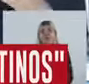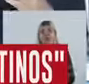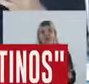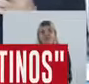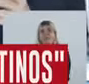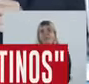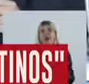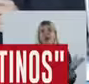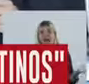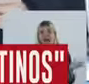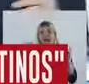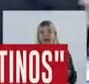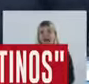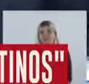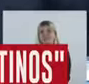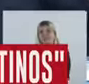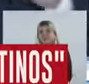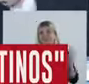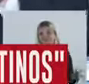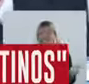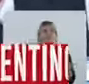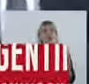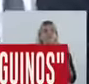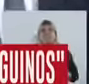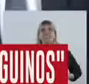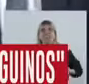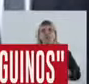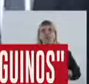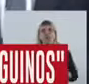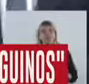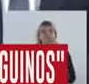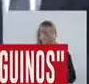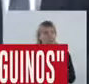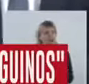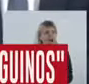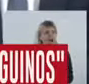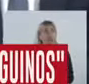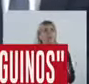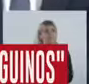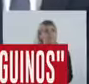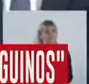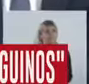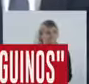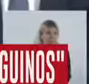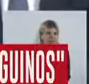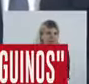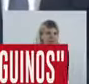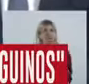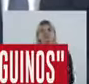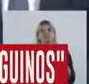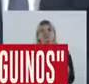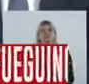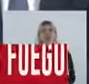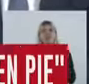todos merecen más. Y entonces Jorge me dijo con toda razón, no llamemos más viviendas sociales, porque la idea de la vivienda